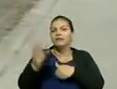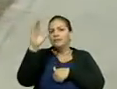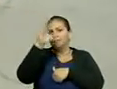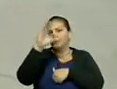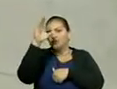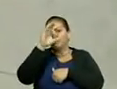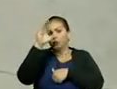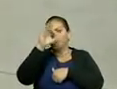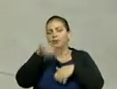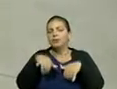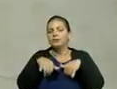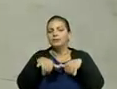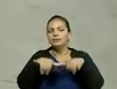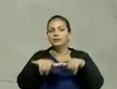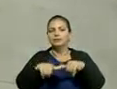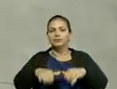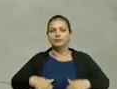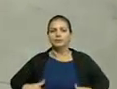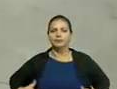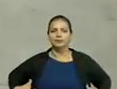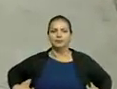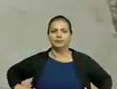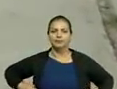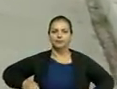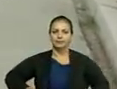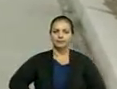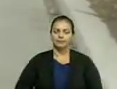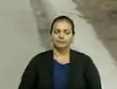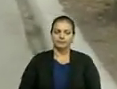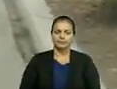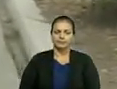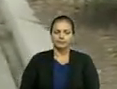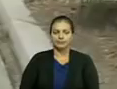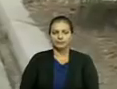Eduardo García desde la provincia de Manabí, informó Wendy Delgado.